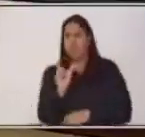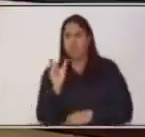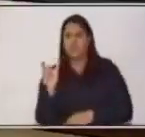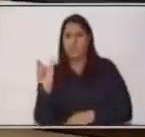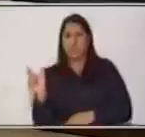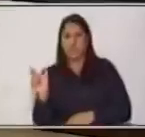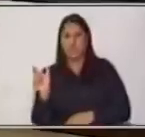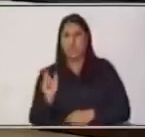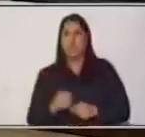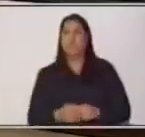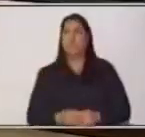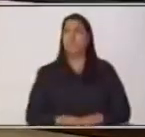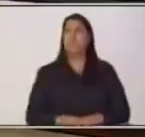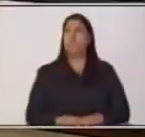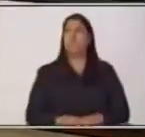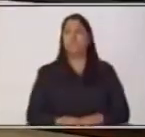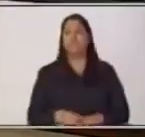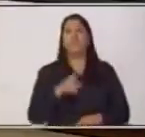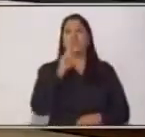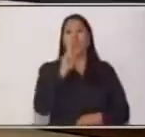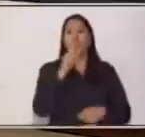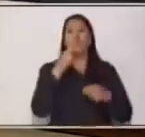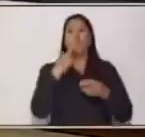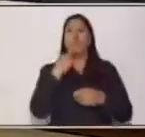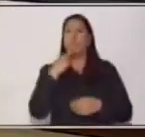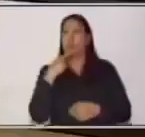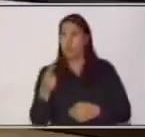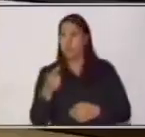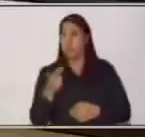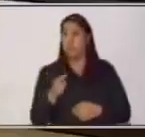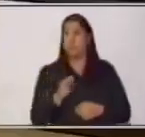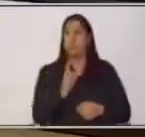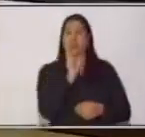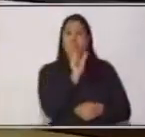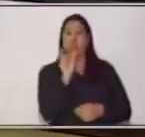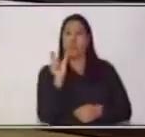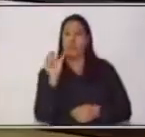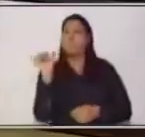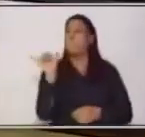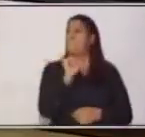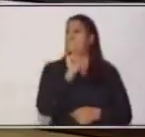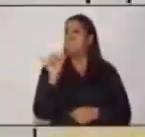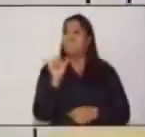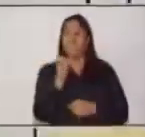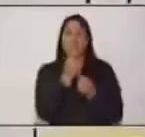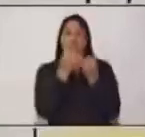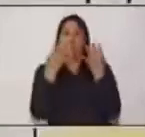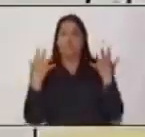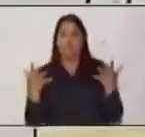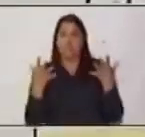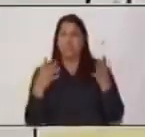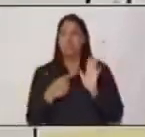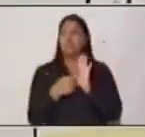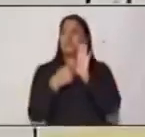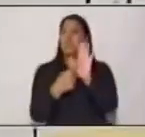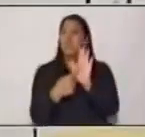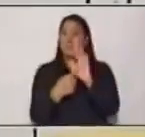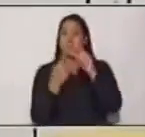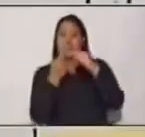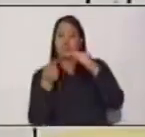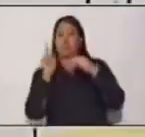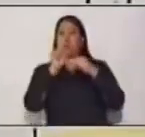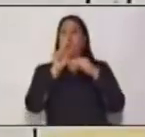producto de variables del mismo valor se expresa utilizando exponentes, pues vamos a empezar a ver